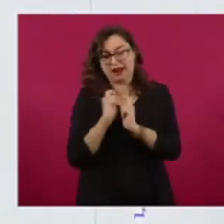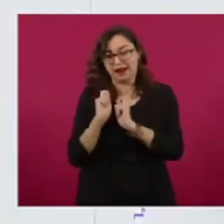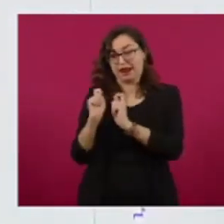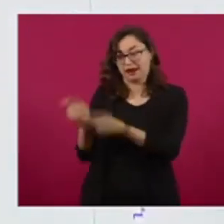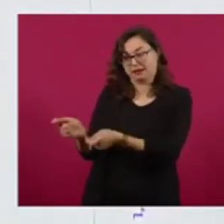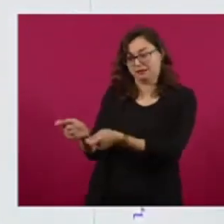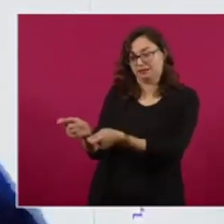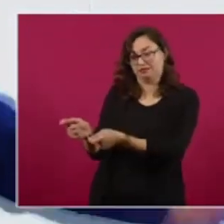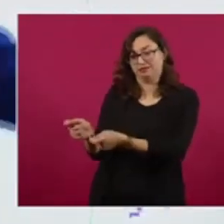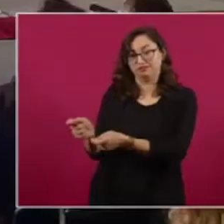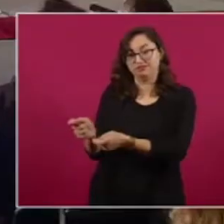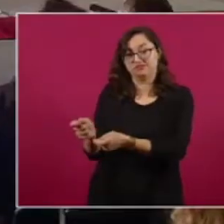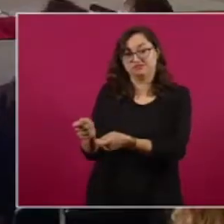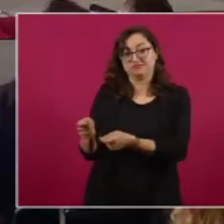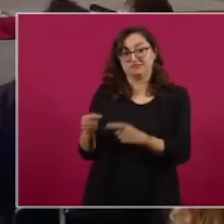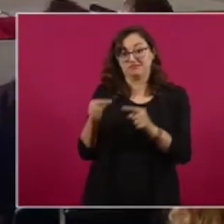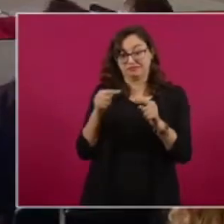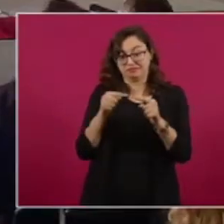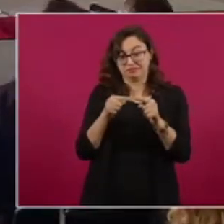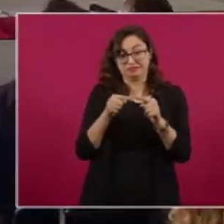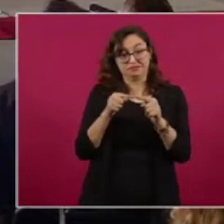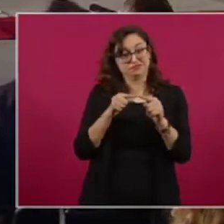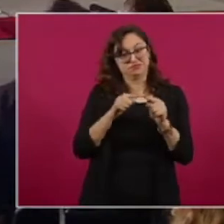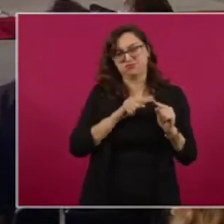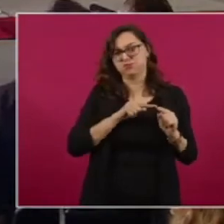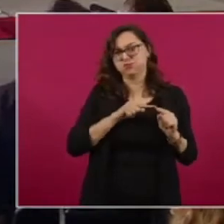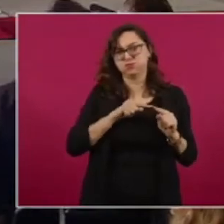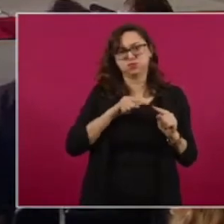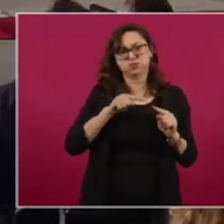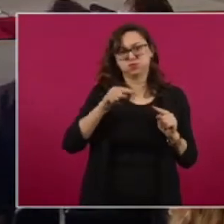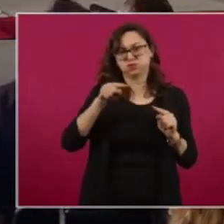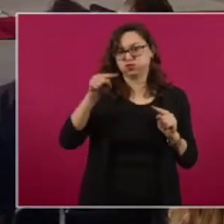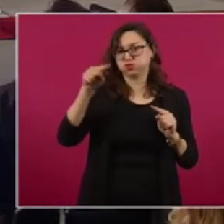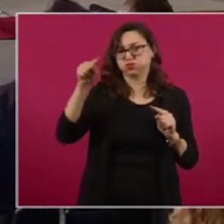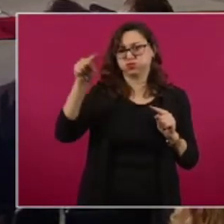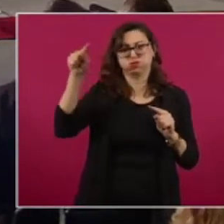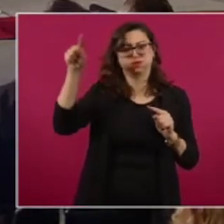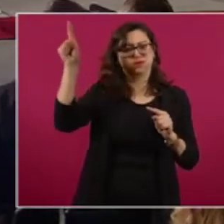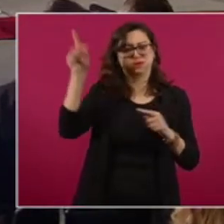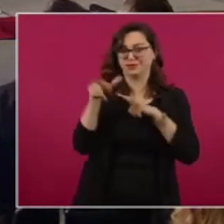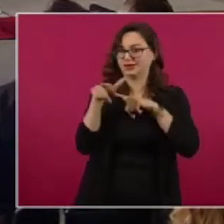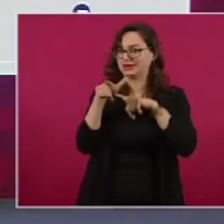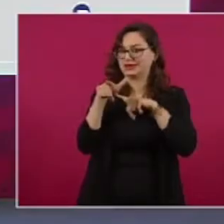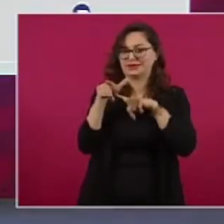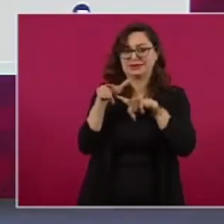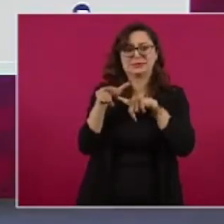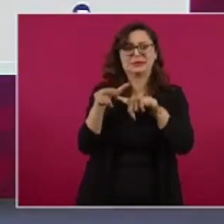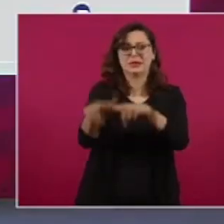la misma política, esto estaría acá.